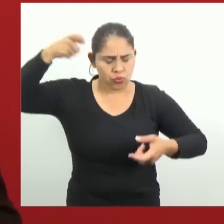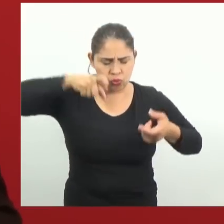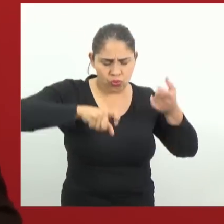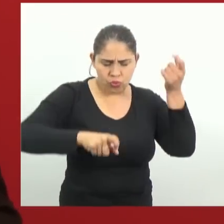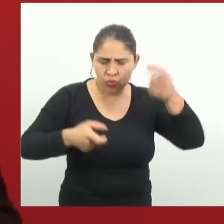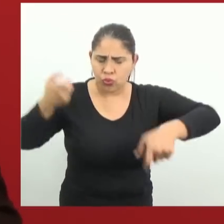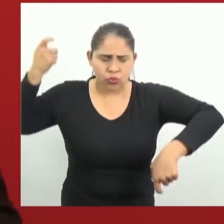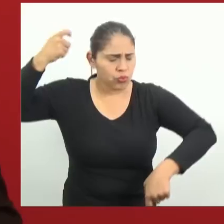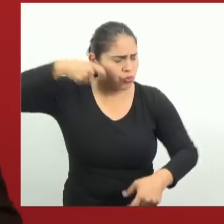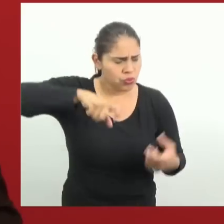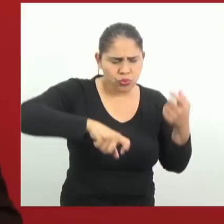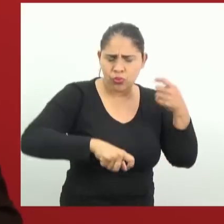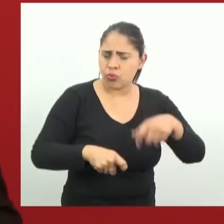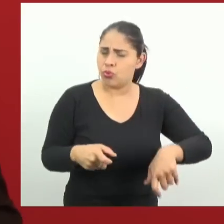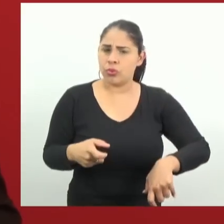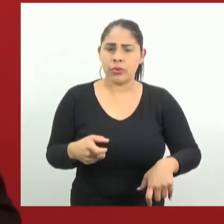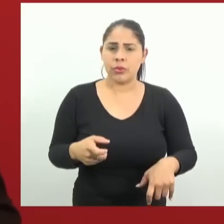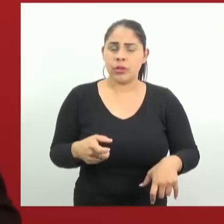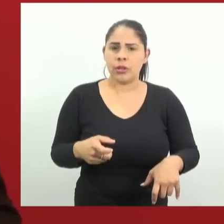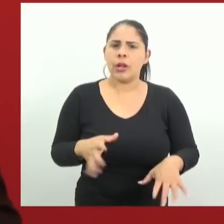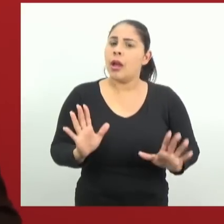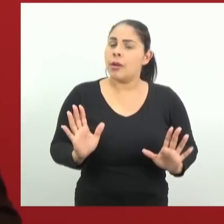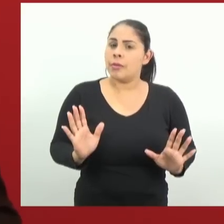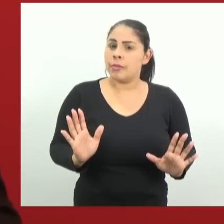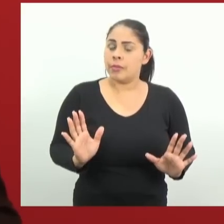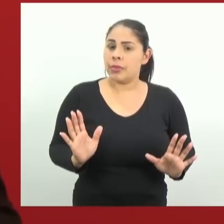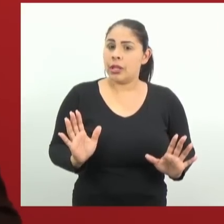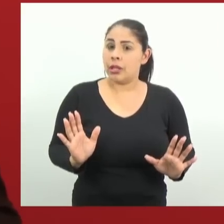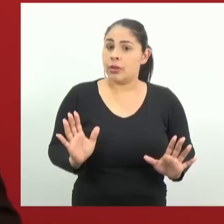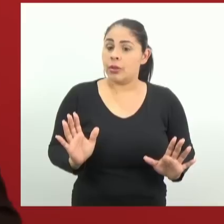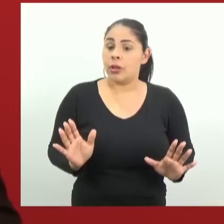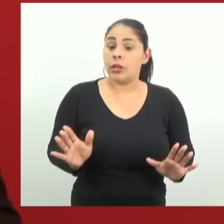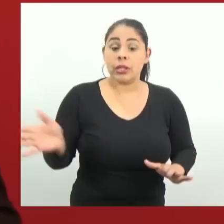Pero hay un problema. Del lugar de la presencia de Dios,